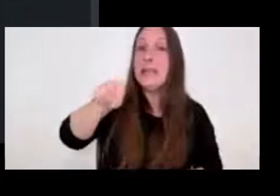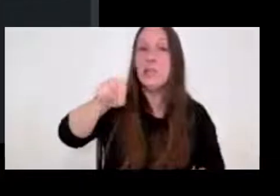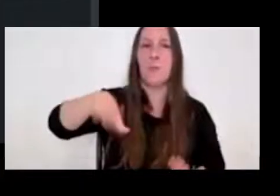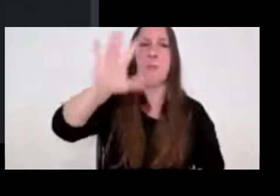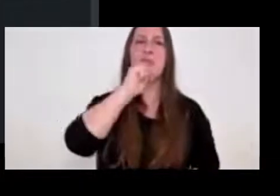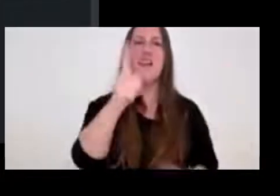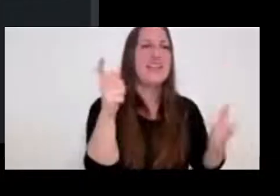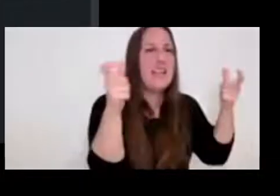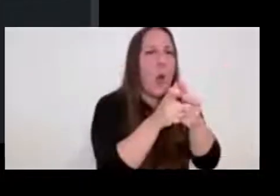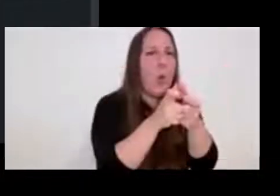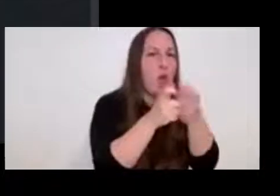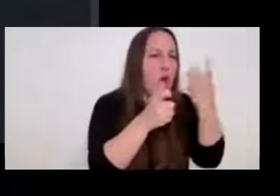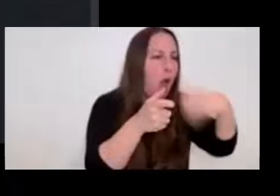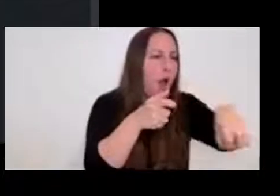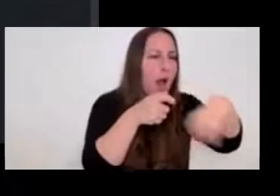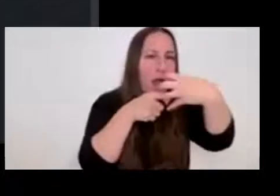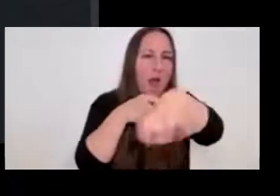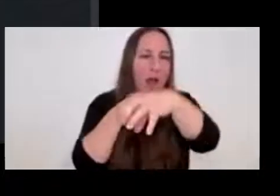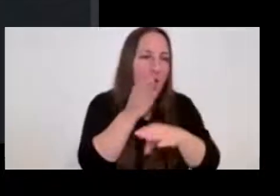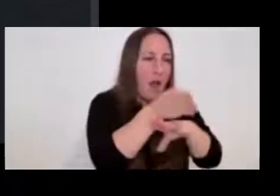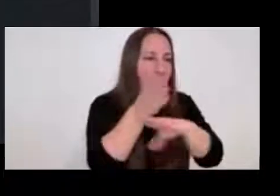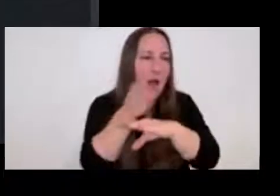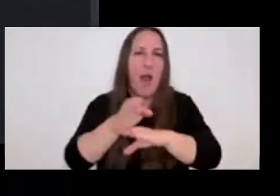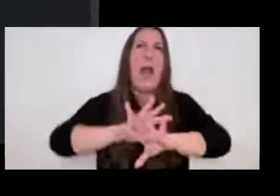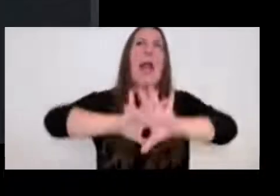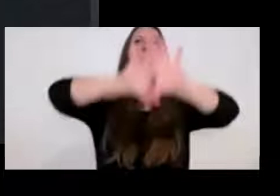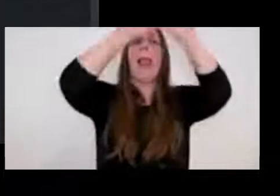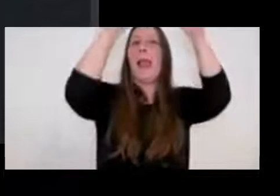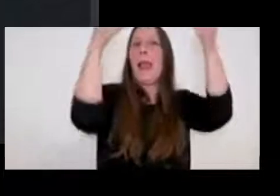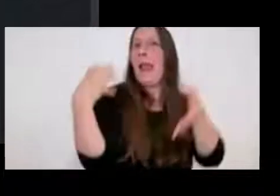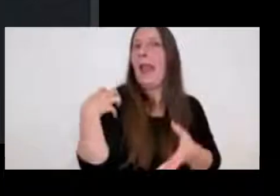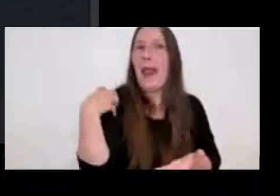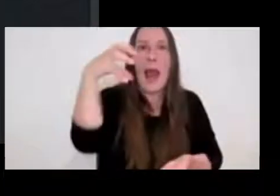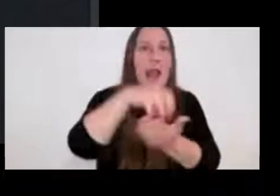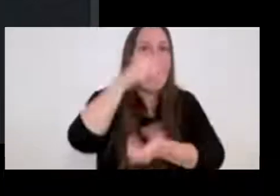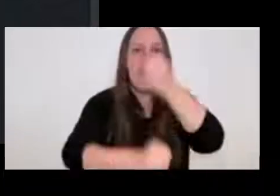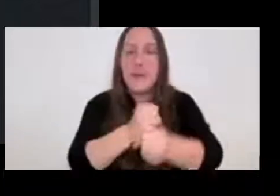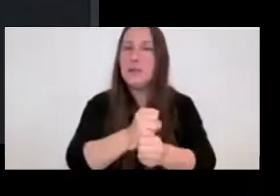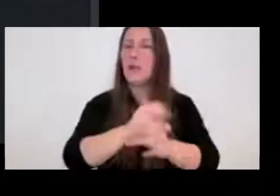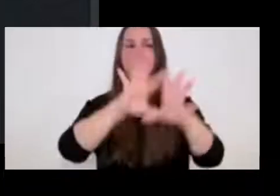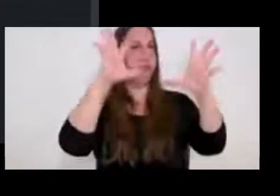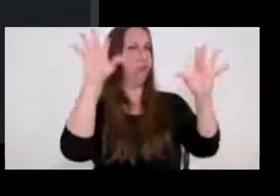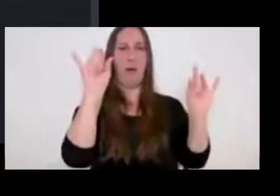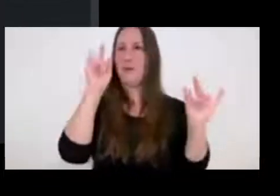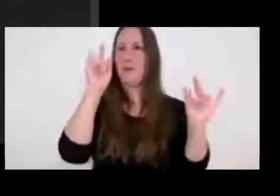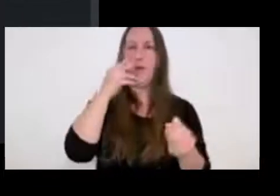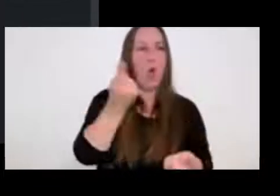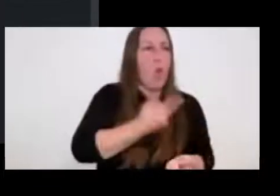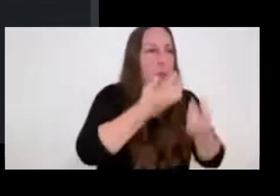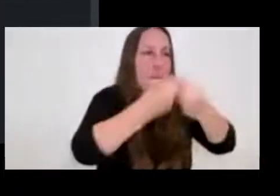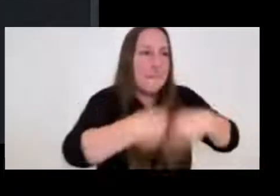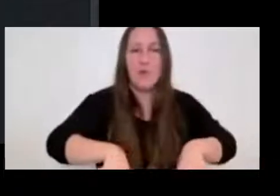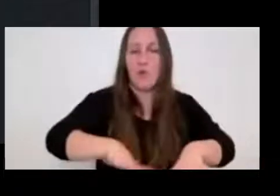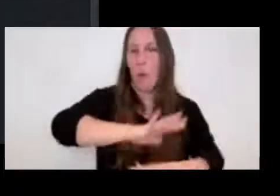auditoría segmentada por áreas que hacerla en su integridad, digamos, a la empresa, digamos, ¿no? Porque uno no sabe por dónde empezar, además se desordena un poco la tarea,